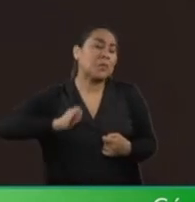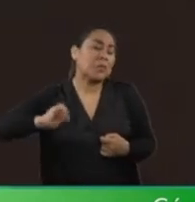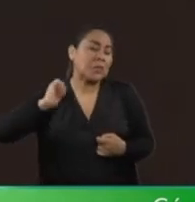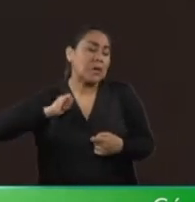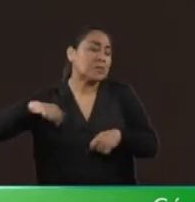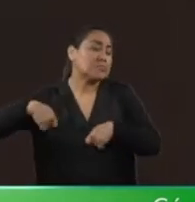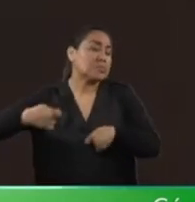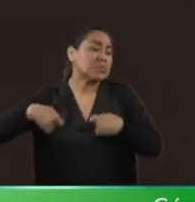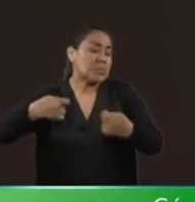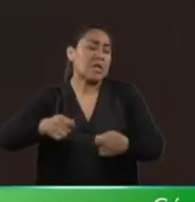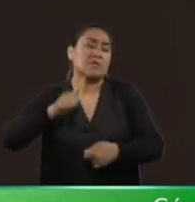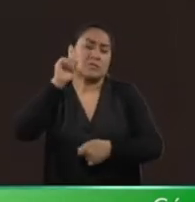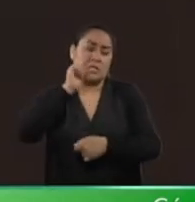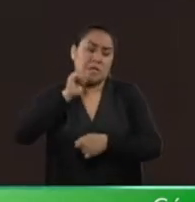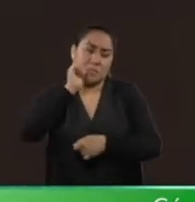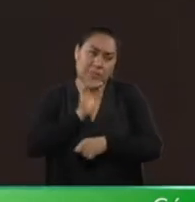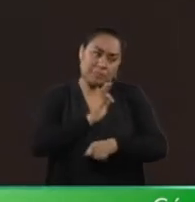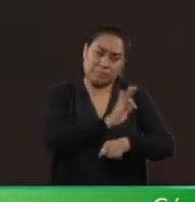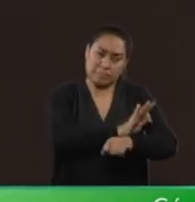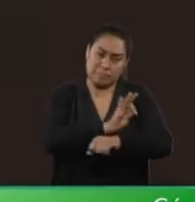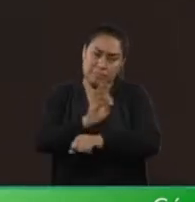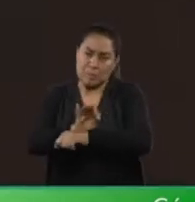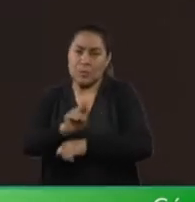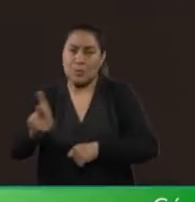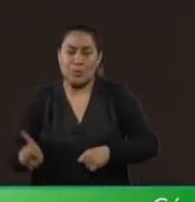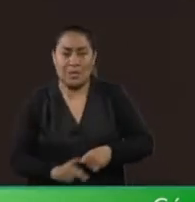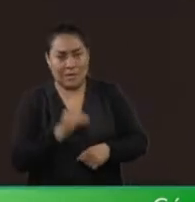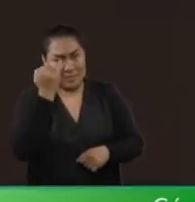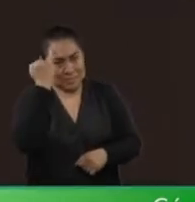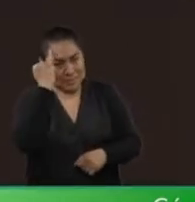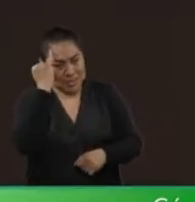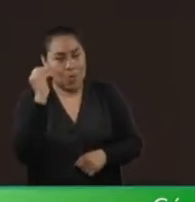y derechos de los pueblos y comunidades indígenas y